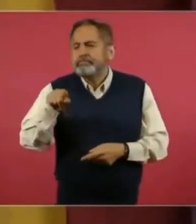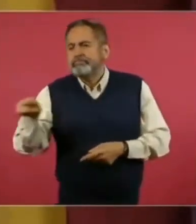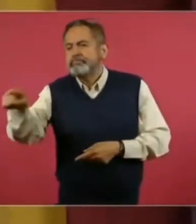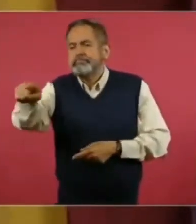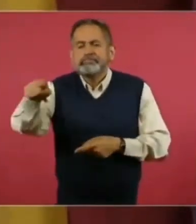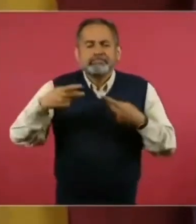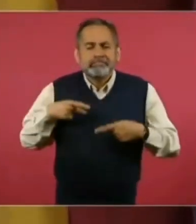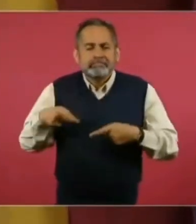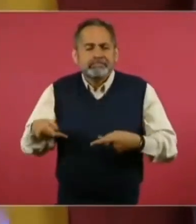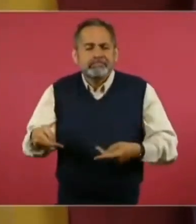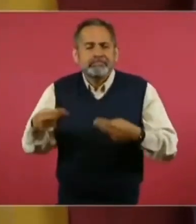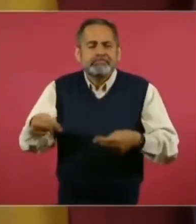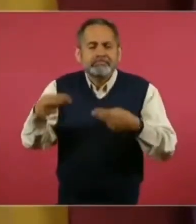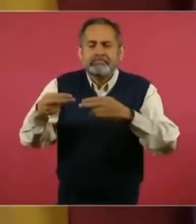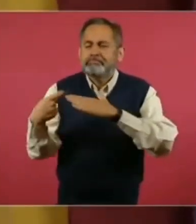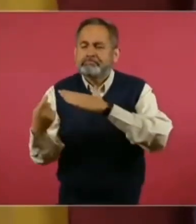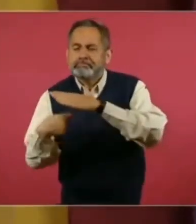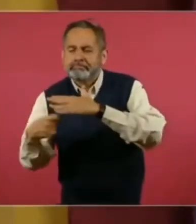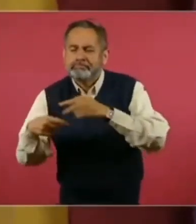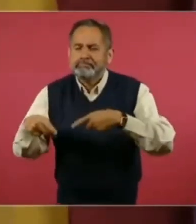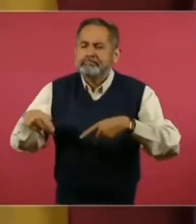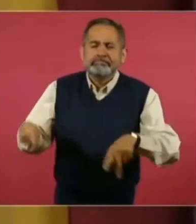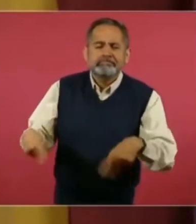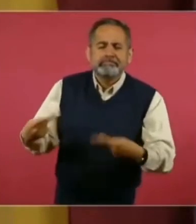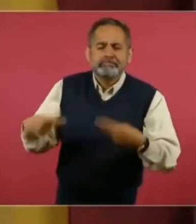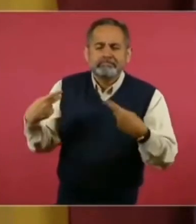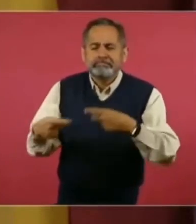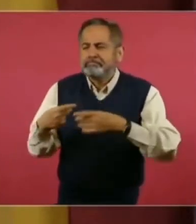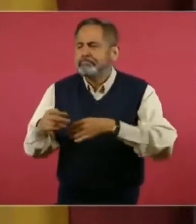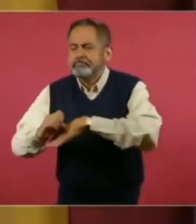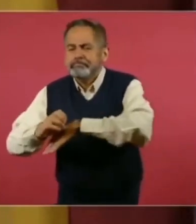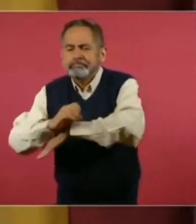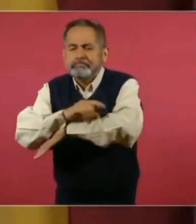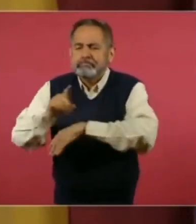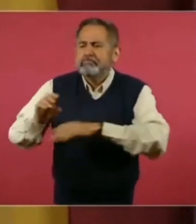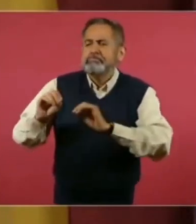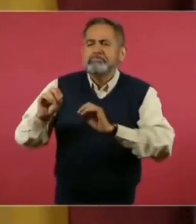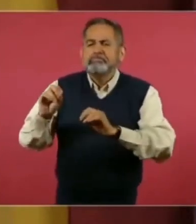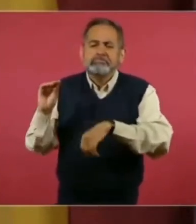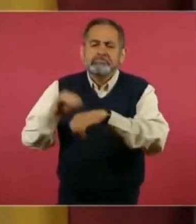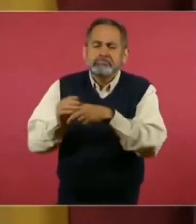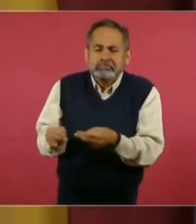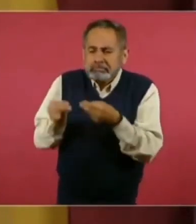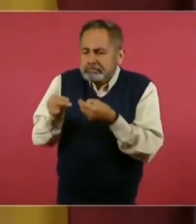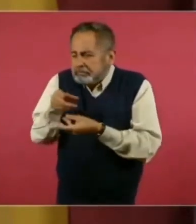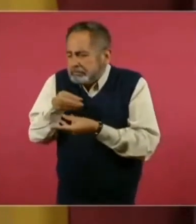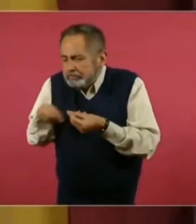los ambulantes, los que ponen un pequeño negocio,